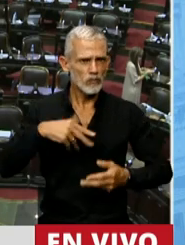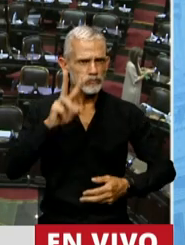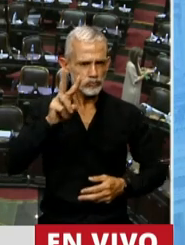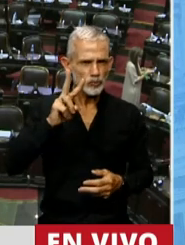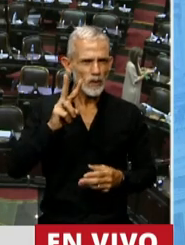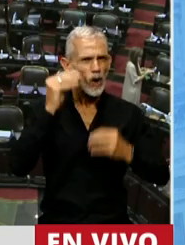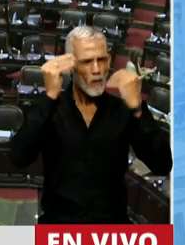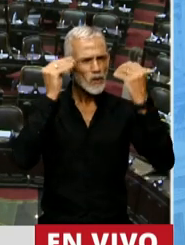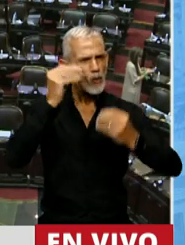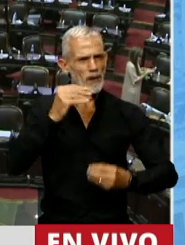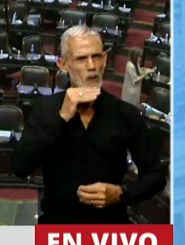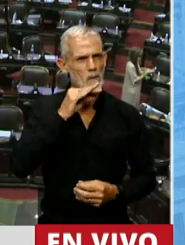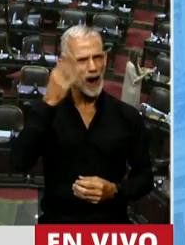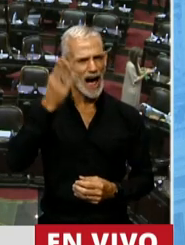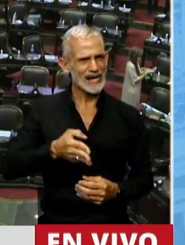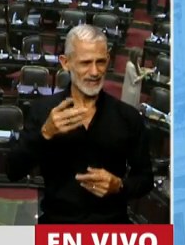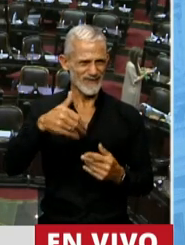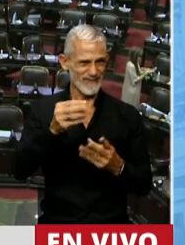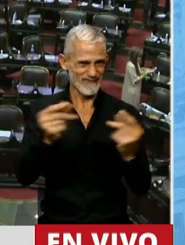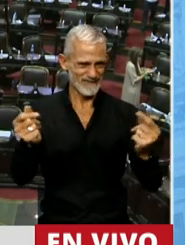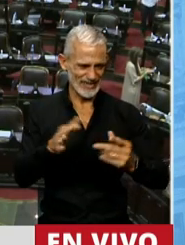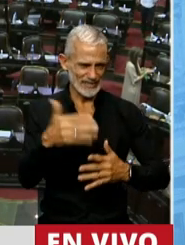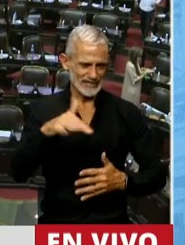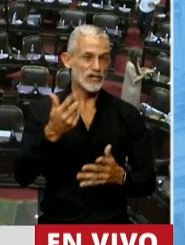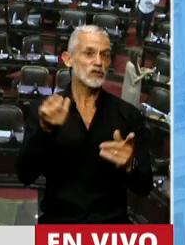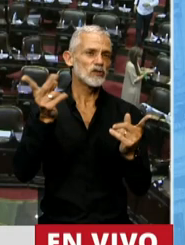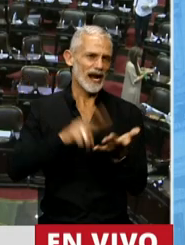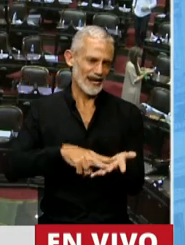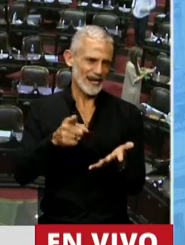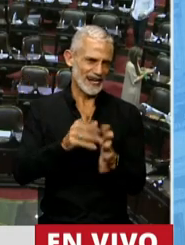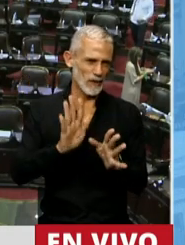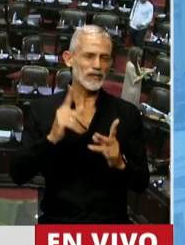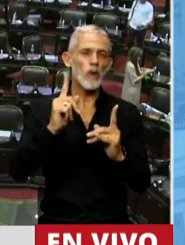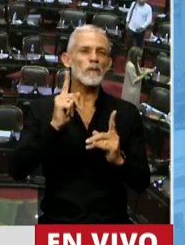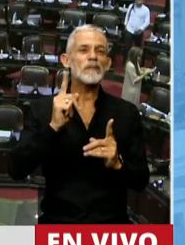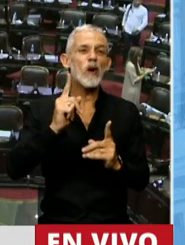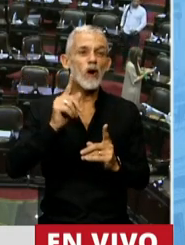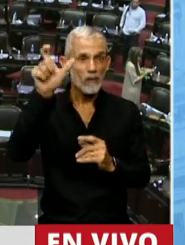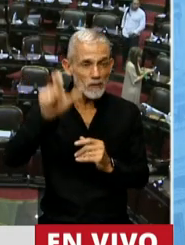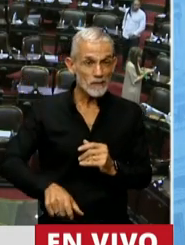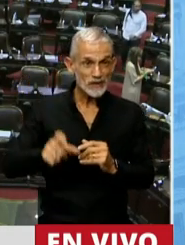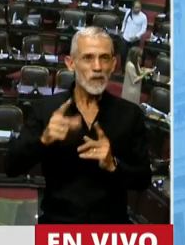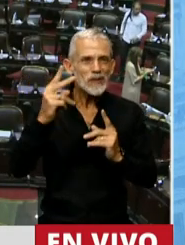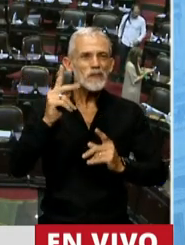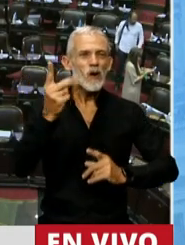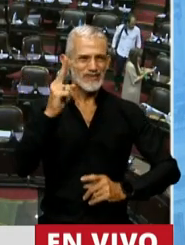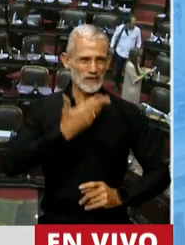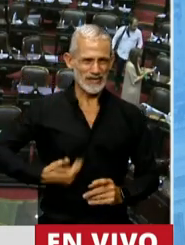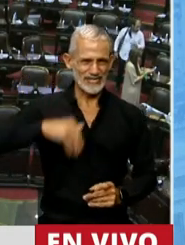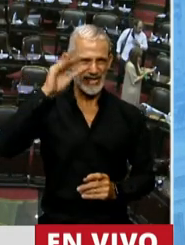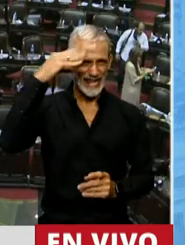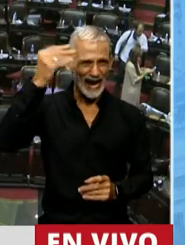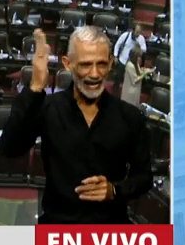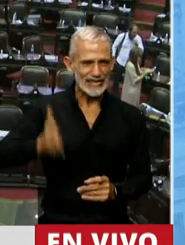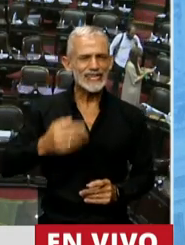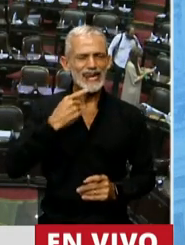su preocupación. Para terminar, voy a reiterar lo que dijo la propia vicepresidenta de la